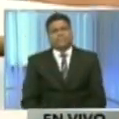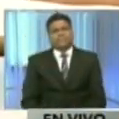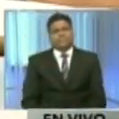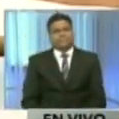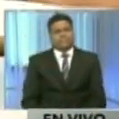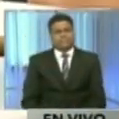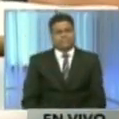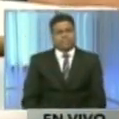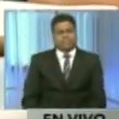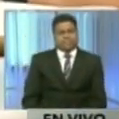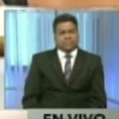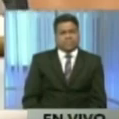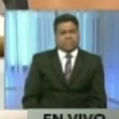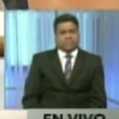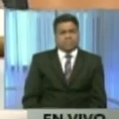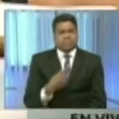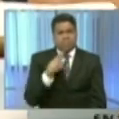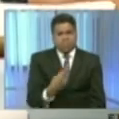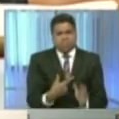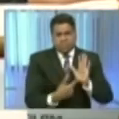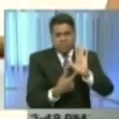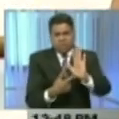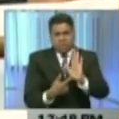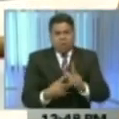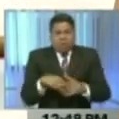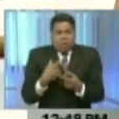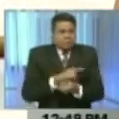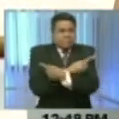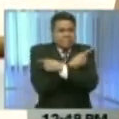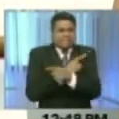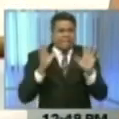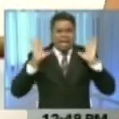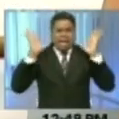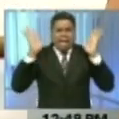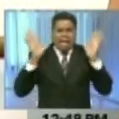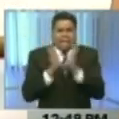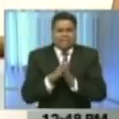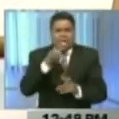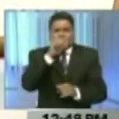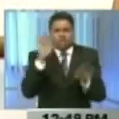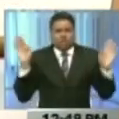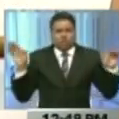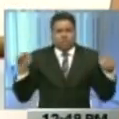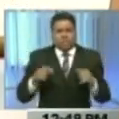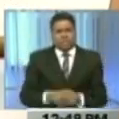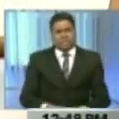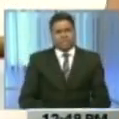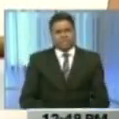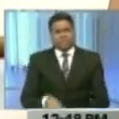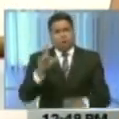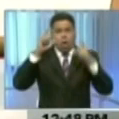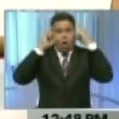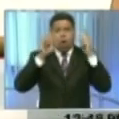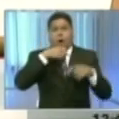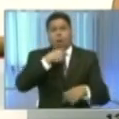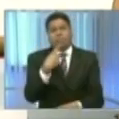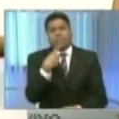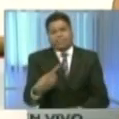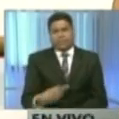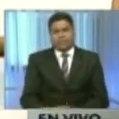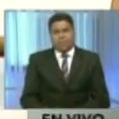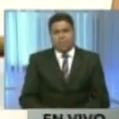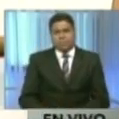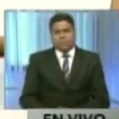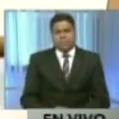evidenció en el manejo neurótico de su cuenta Twitter, el señor Ramos Alup, presidente de la